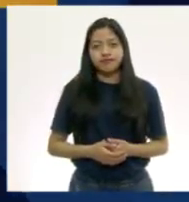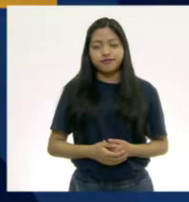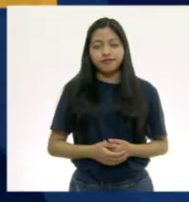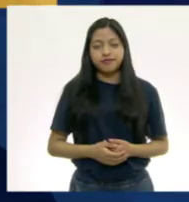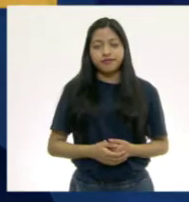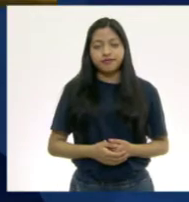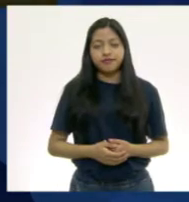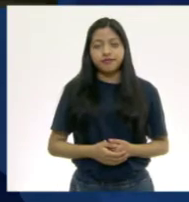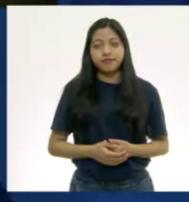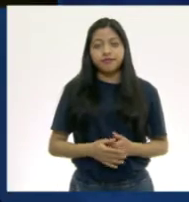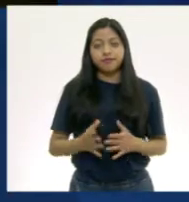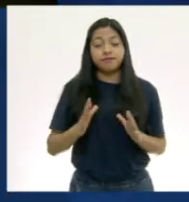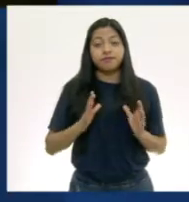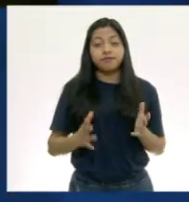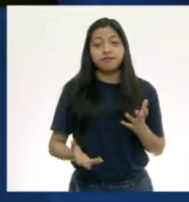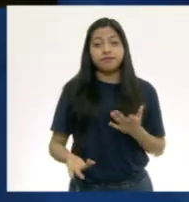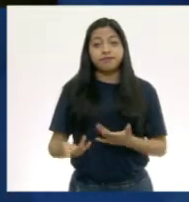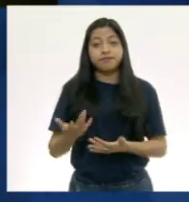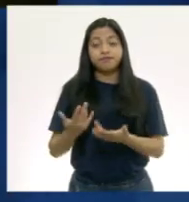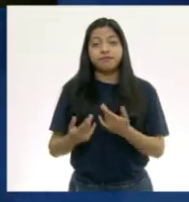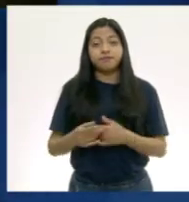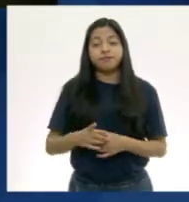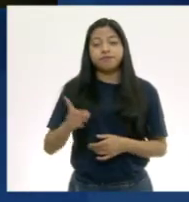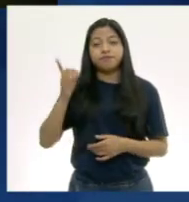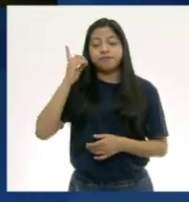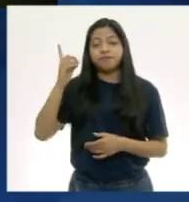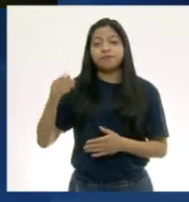En el inframundo, el dios Sol debe